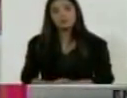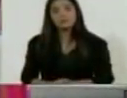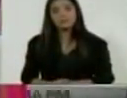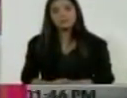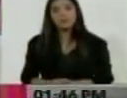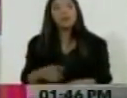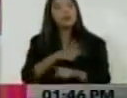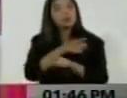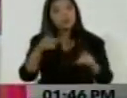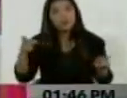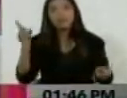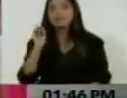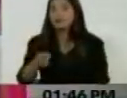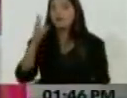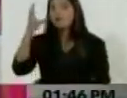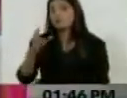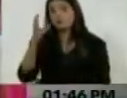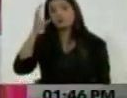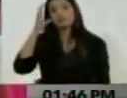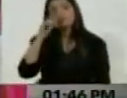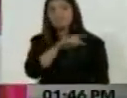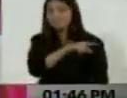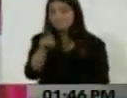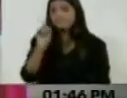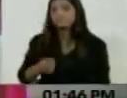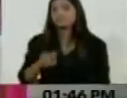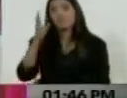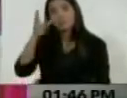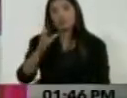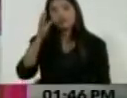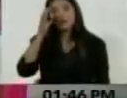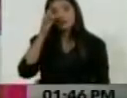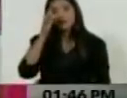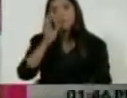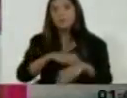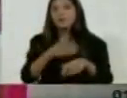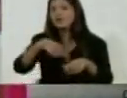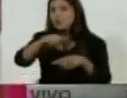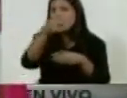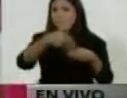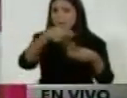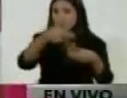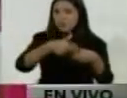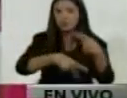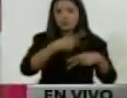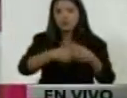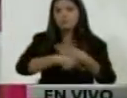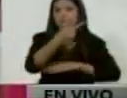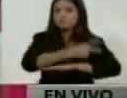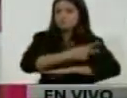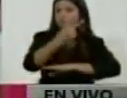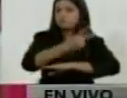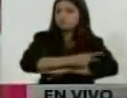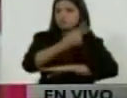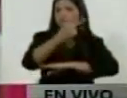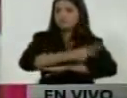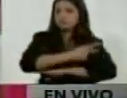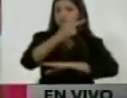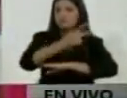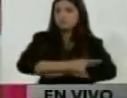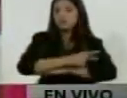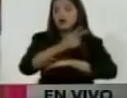ustedes tienen que tener mucha conciencia de eso, porque cada gota de petróleo que ustedes producen y llega a los